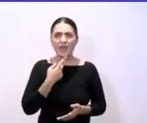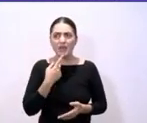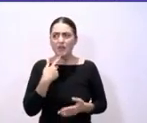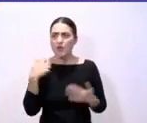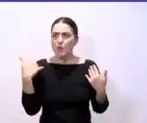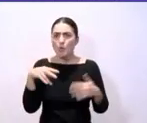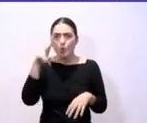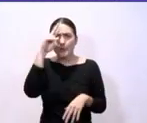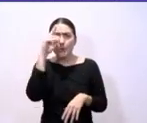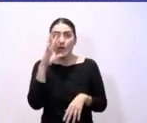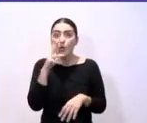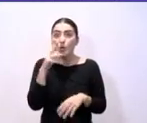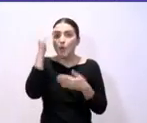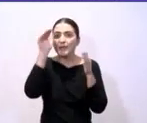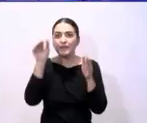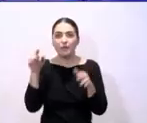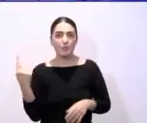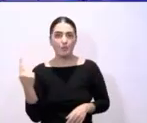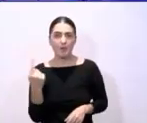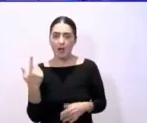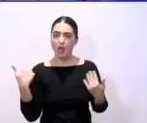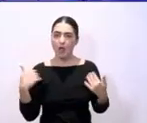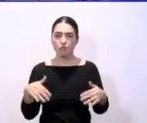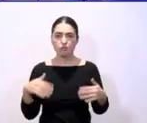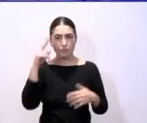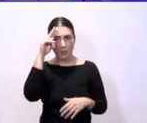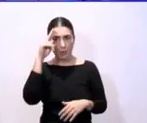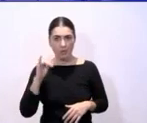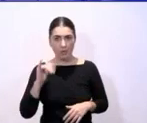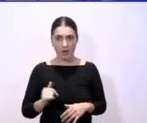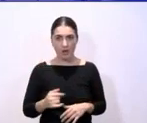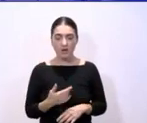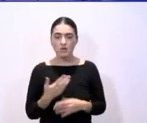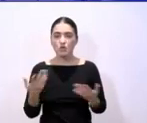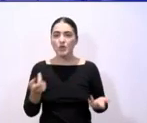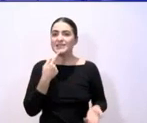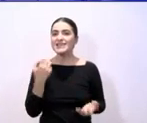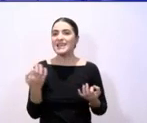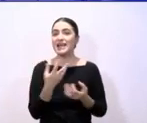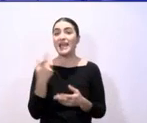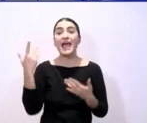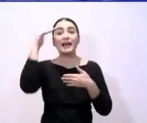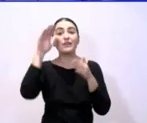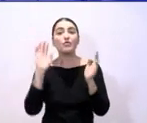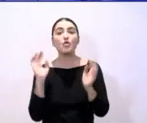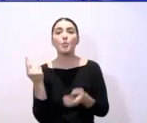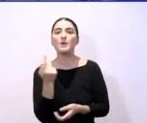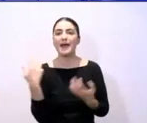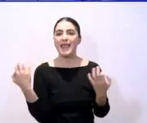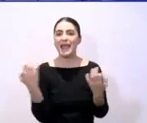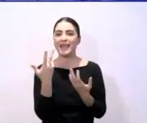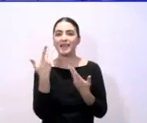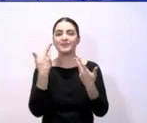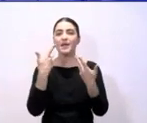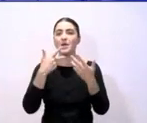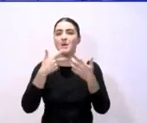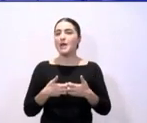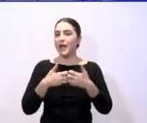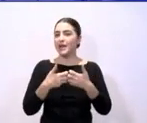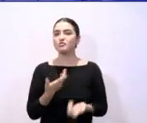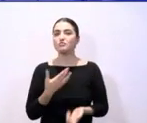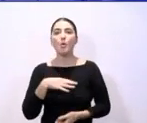por nuestra atención primaria. Y decía, la atención primaria es el mecanismo por el que